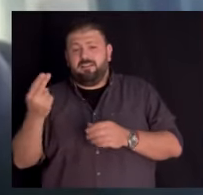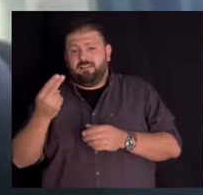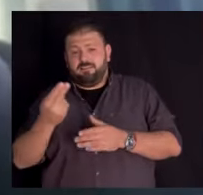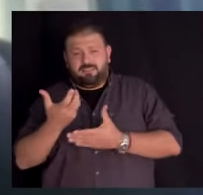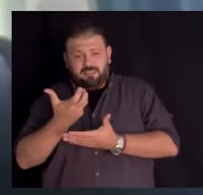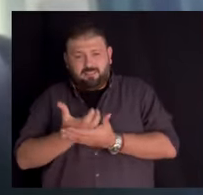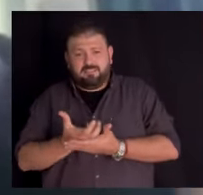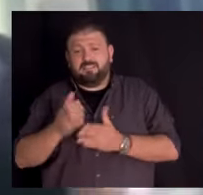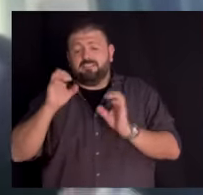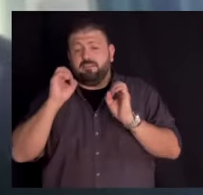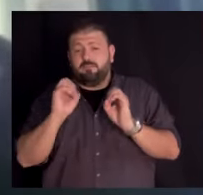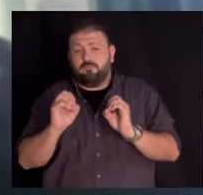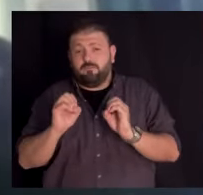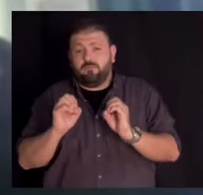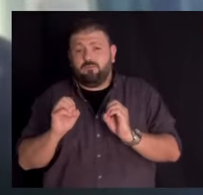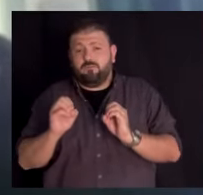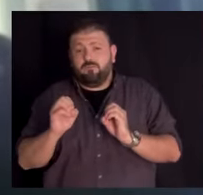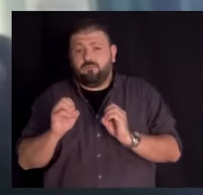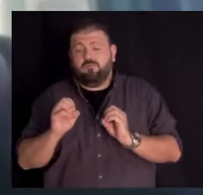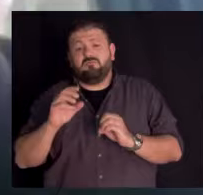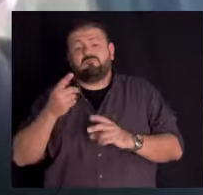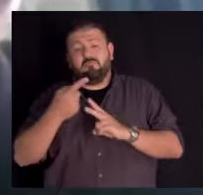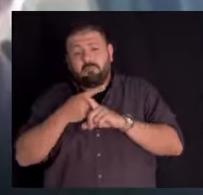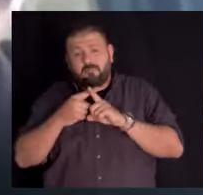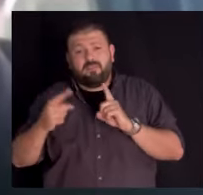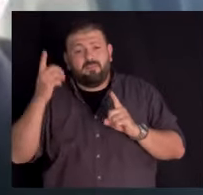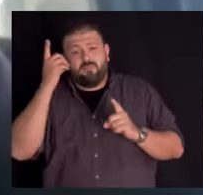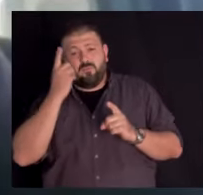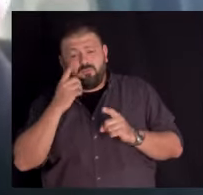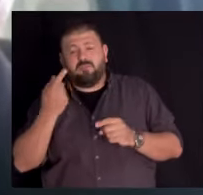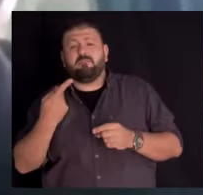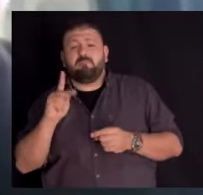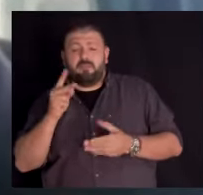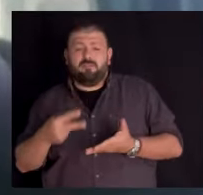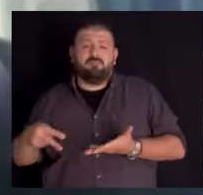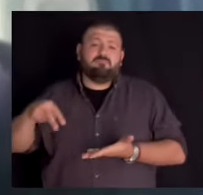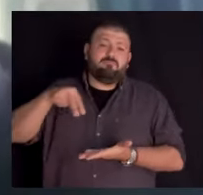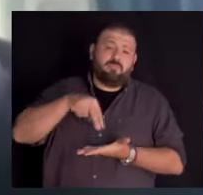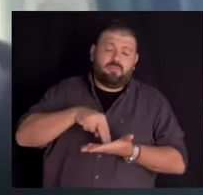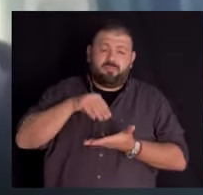o medio durmió, pero se levanta cansado,